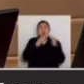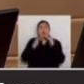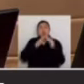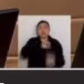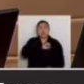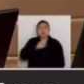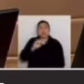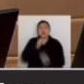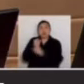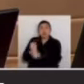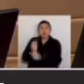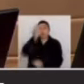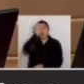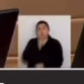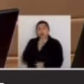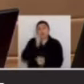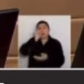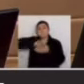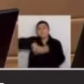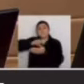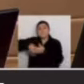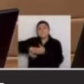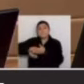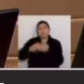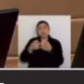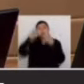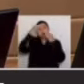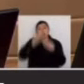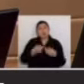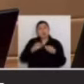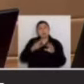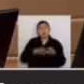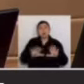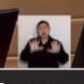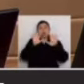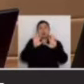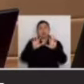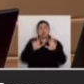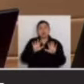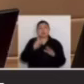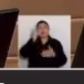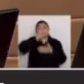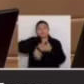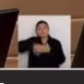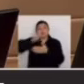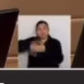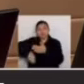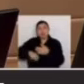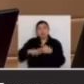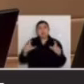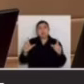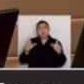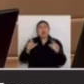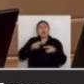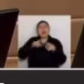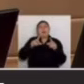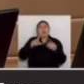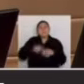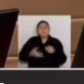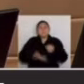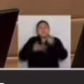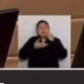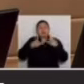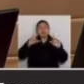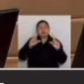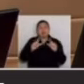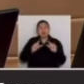los funcionarios para firmar estas resoluciones. A lo menos 10, una tras otra, para achicar el monto del dinero que tienen que devolver los